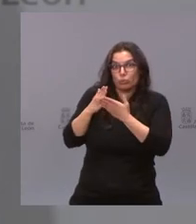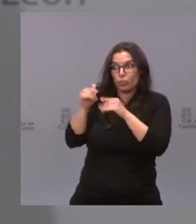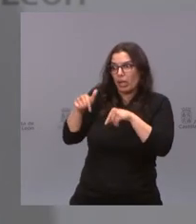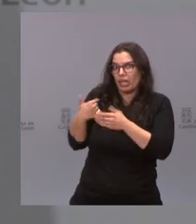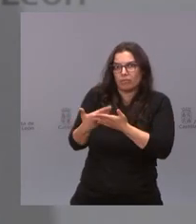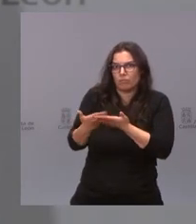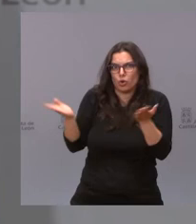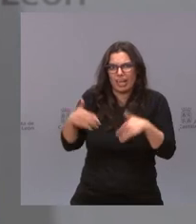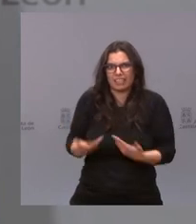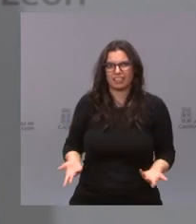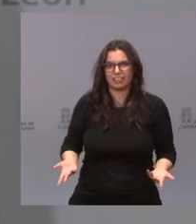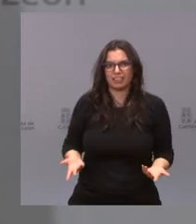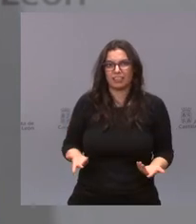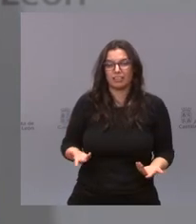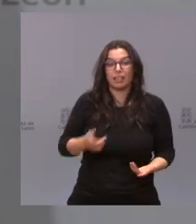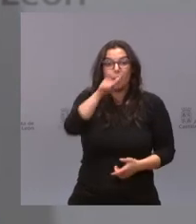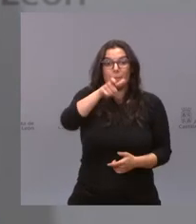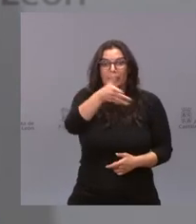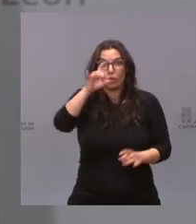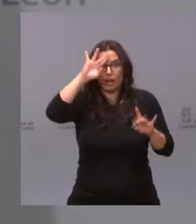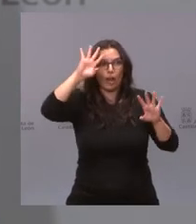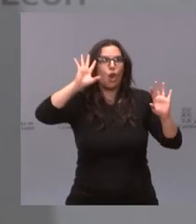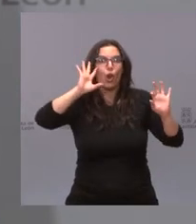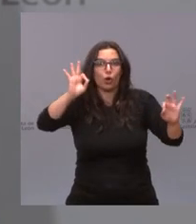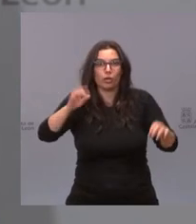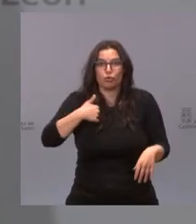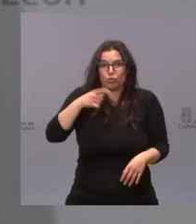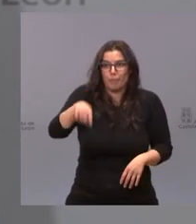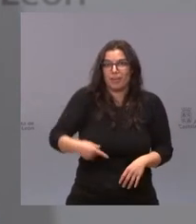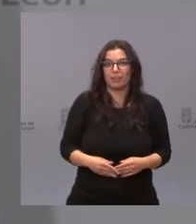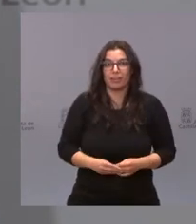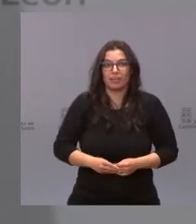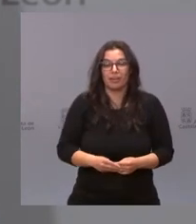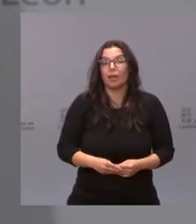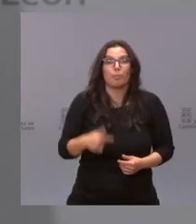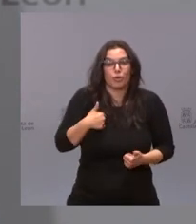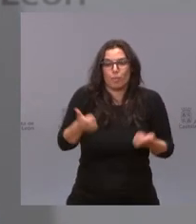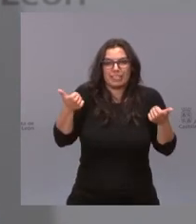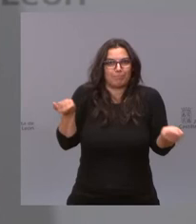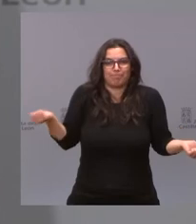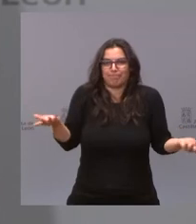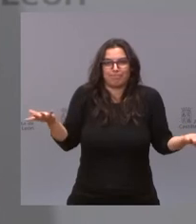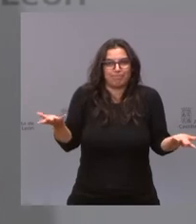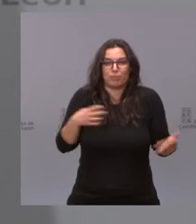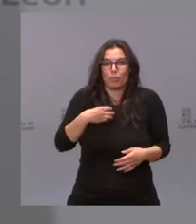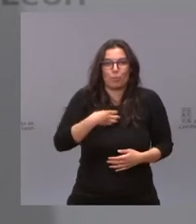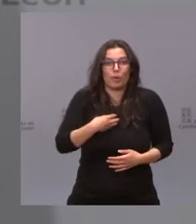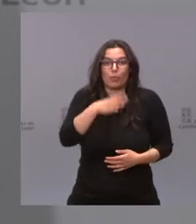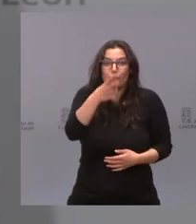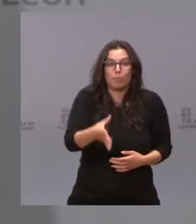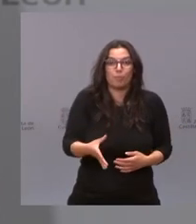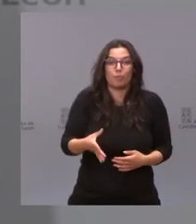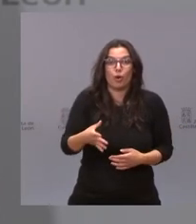evidencia. Oiga, ¿están los ciudadanos perplejos? Naturalmente, y yo. Pero es que yo no puedo hacer otra cosa, porque en esto consiste